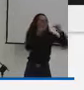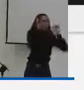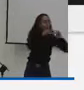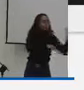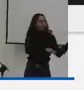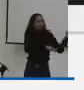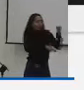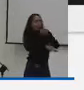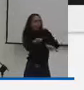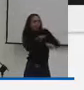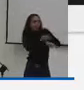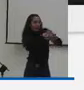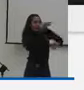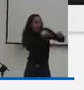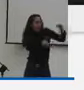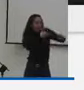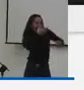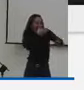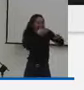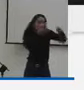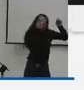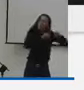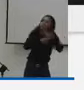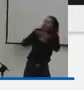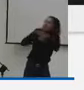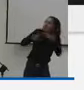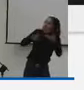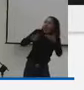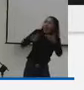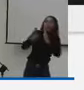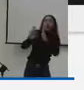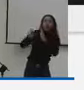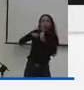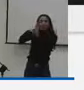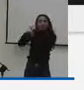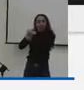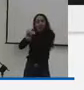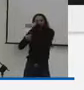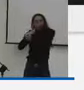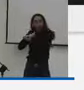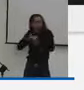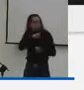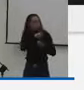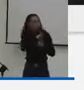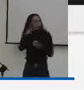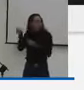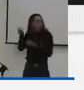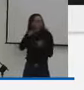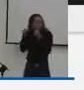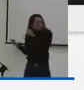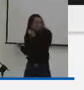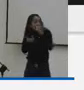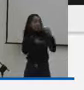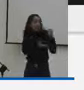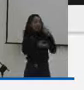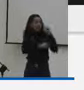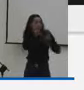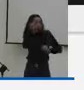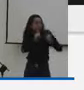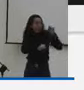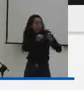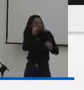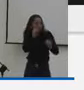fundamentales de la personería jurídica que este organismo pueda acudir al ente municipal también en algunas